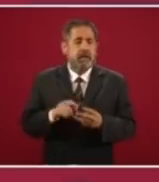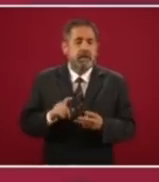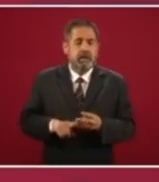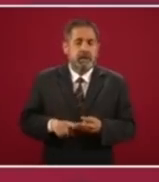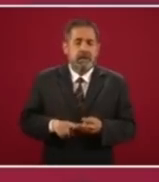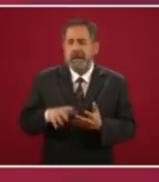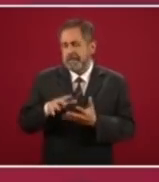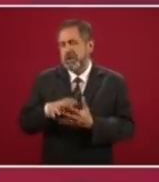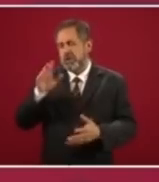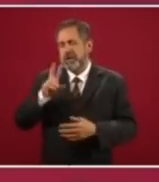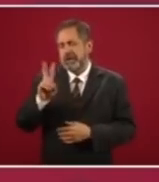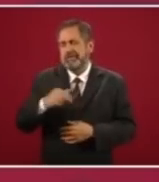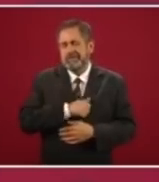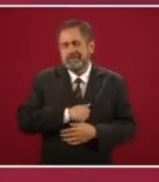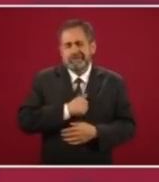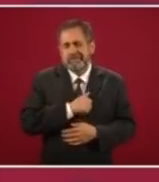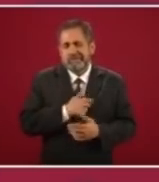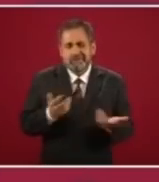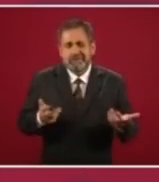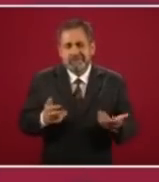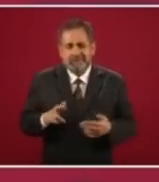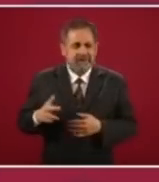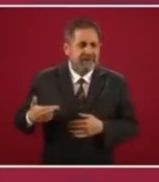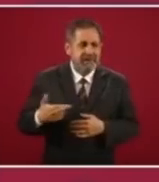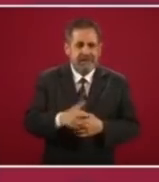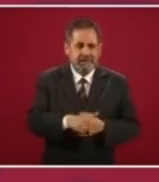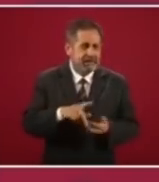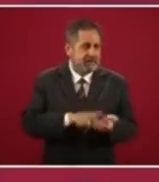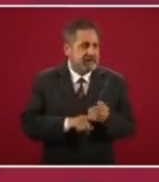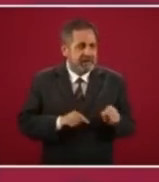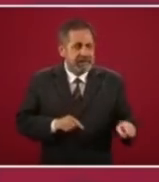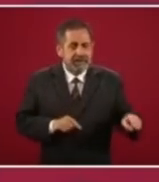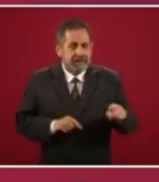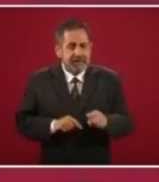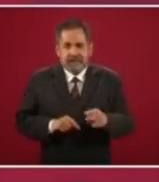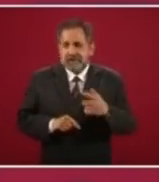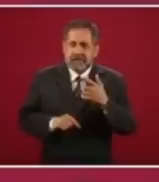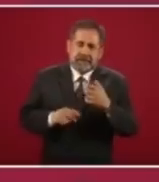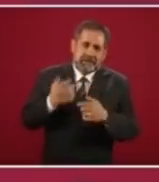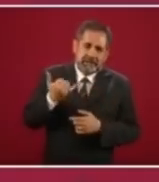la mayoría, desgraciadamente, de los ríos, y